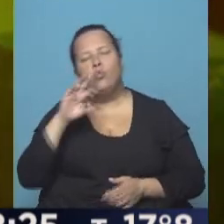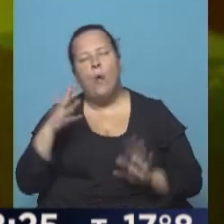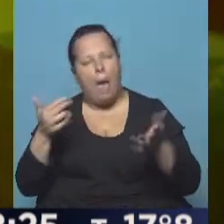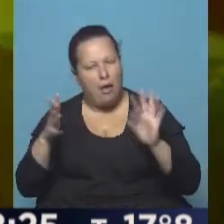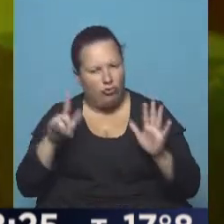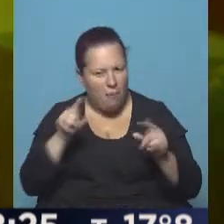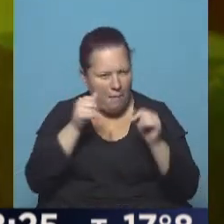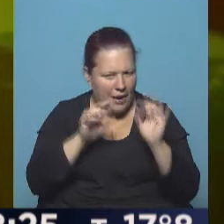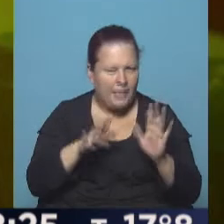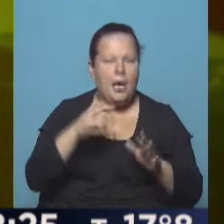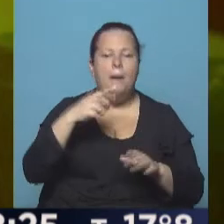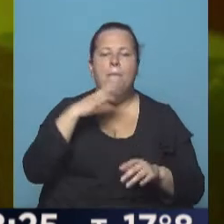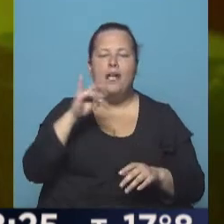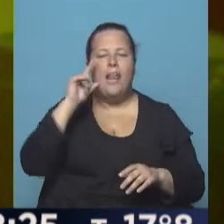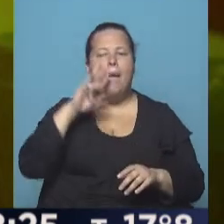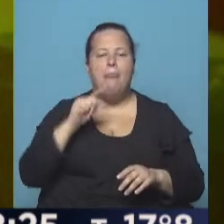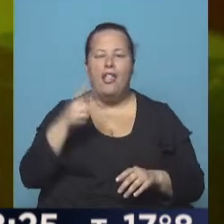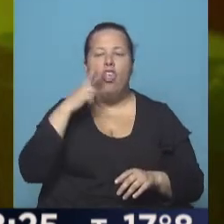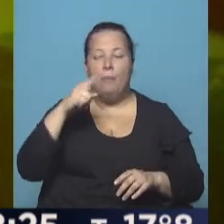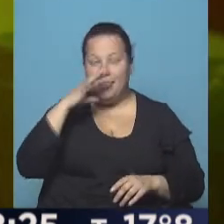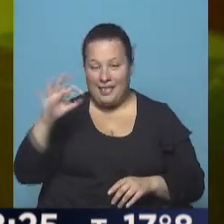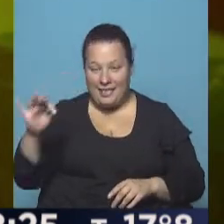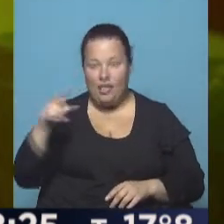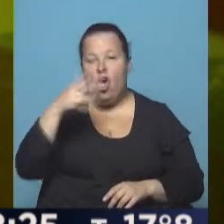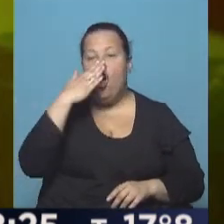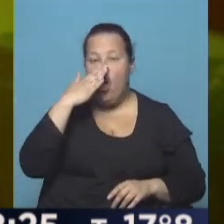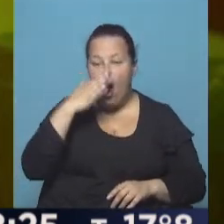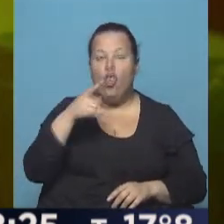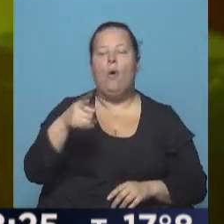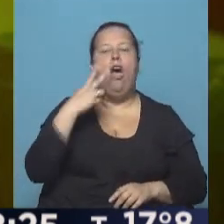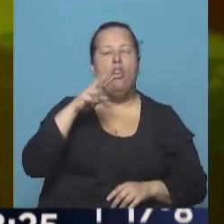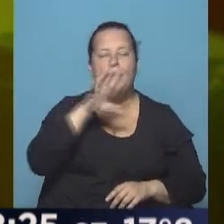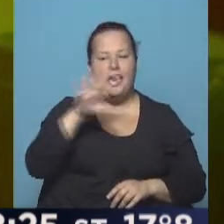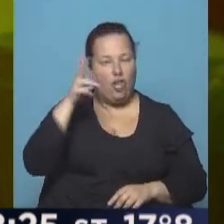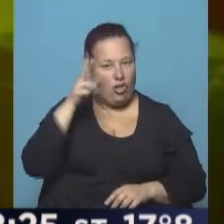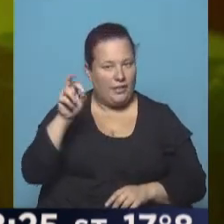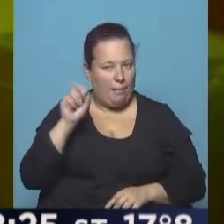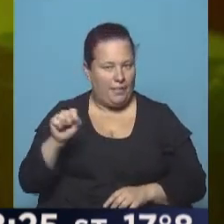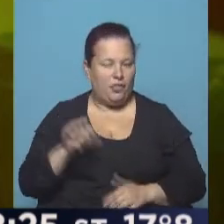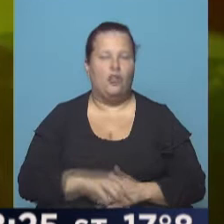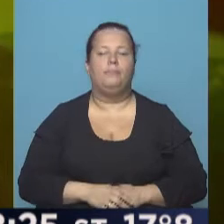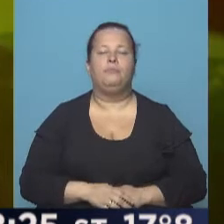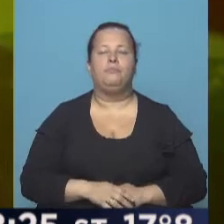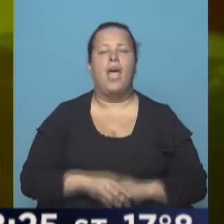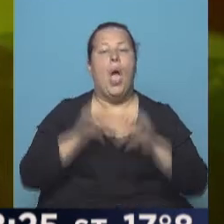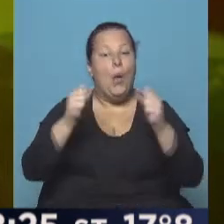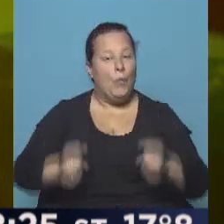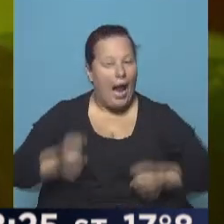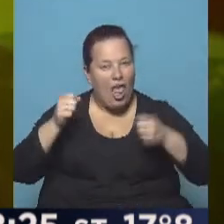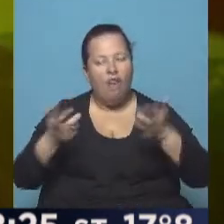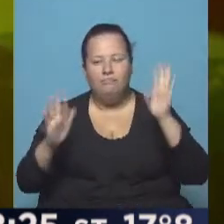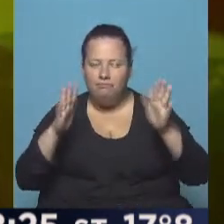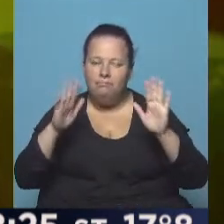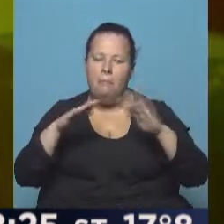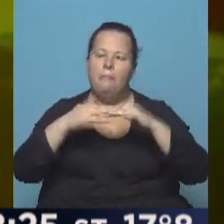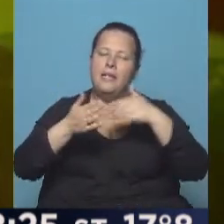precios también. Paso de la Patria, 2.700 pesos. Y Sal Si Puedes en Córdoba, 2.580 pesos. Bariloche, para tener una referencia,